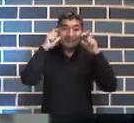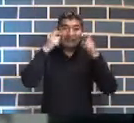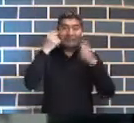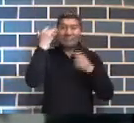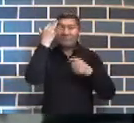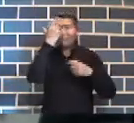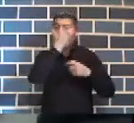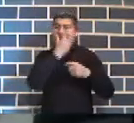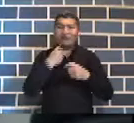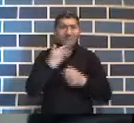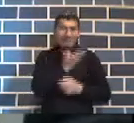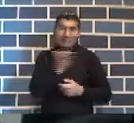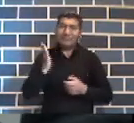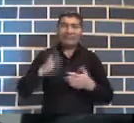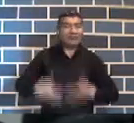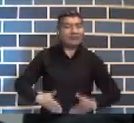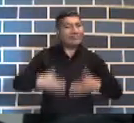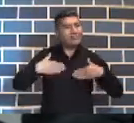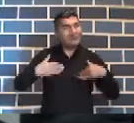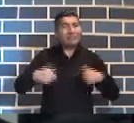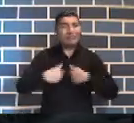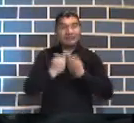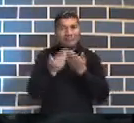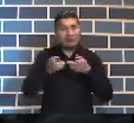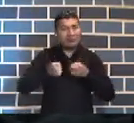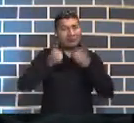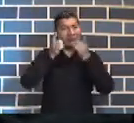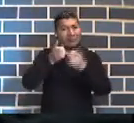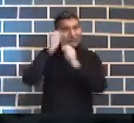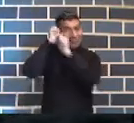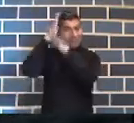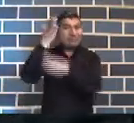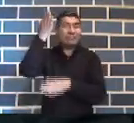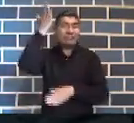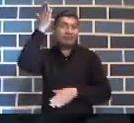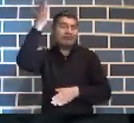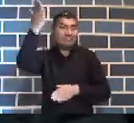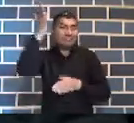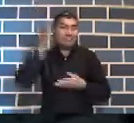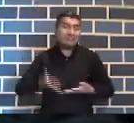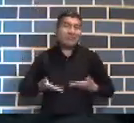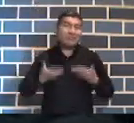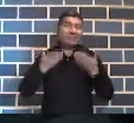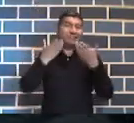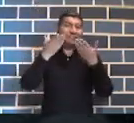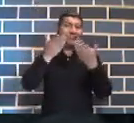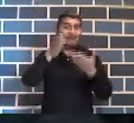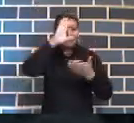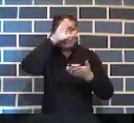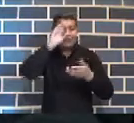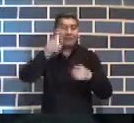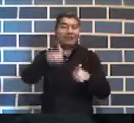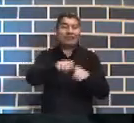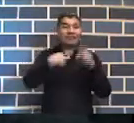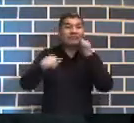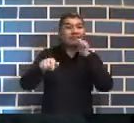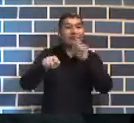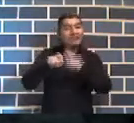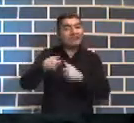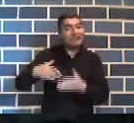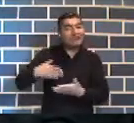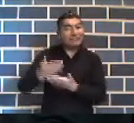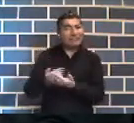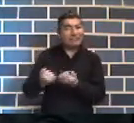belleza de la vida como don del padre que lo hace hermano solidario y